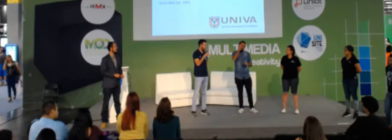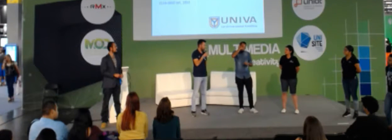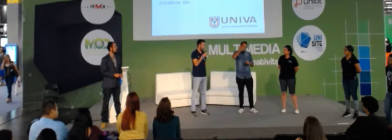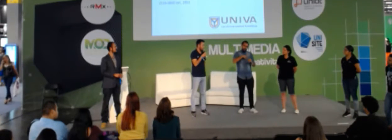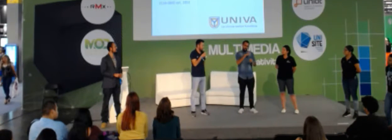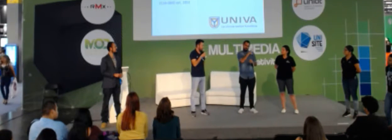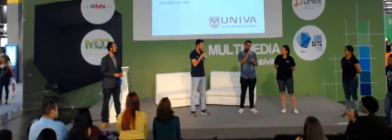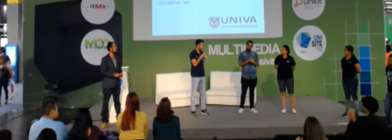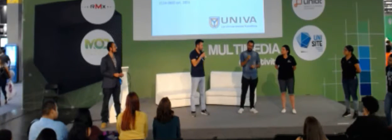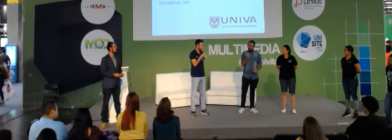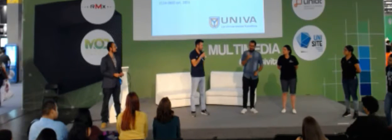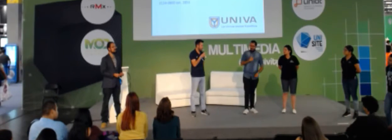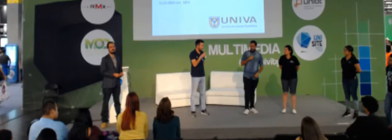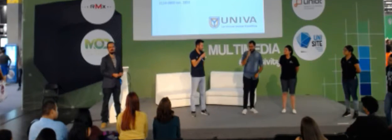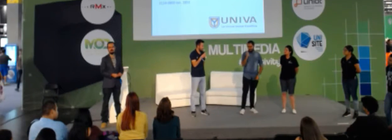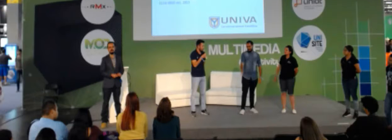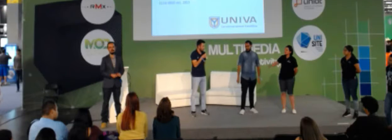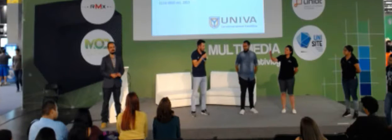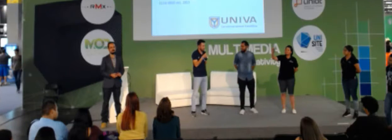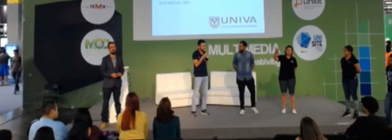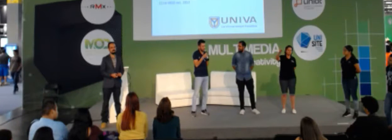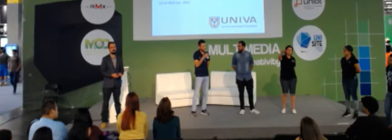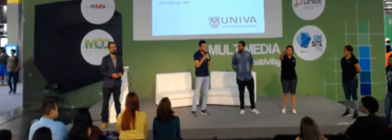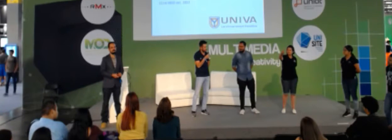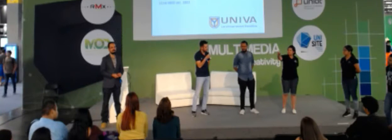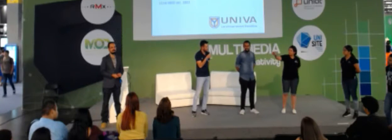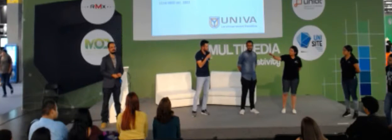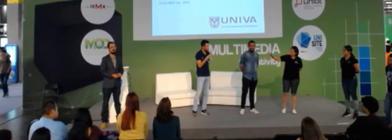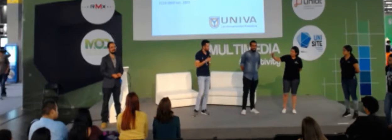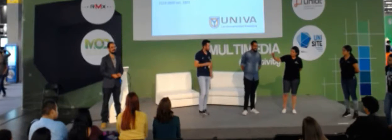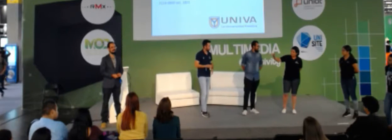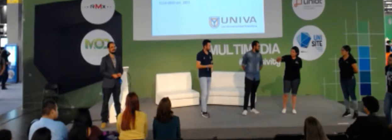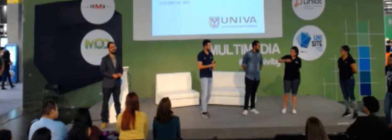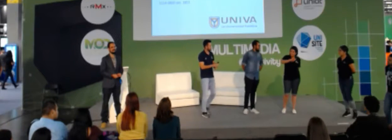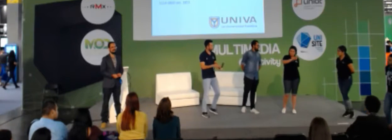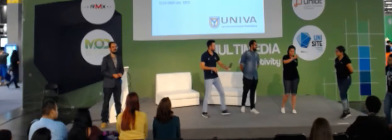Estos eventos, pues bueno, son una experiencia que transmito también y que quisiera compartírselas.